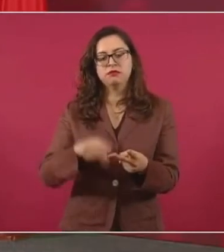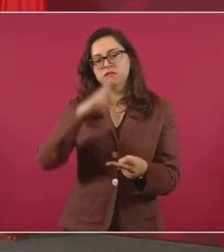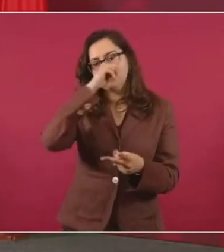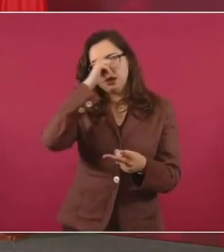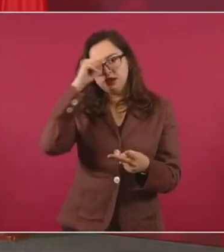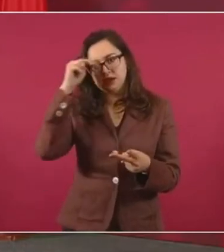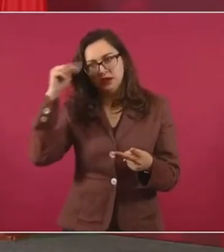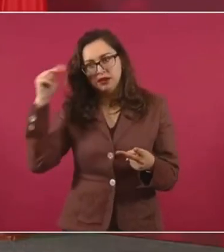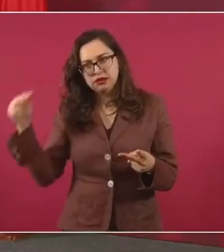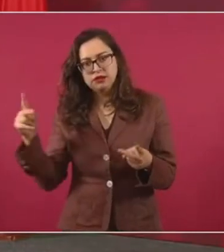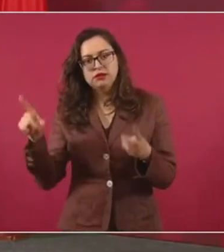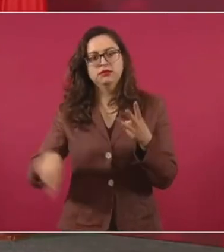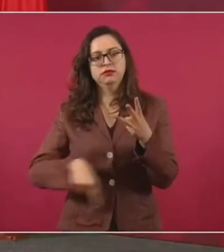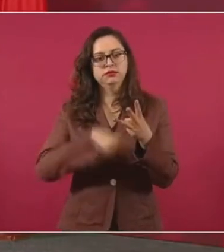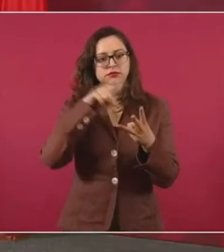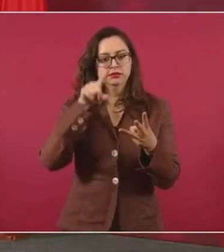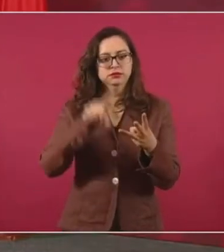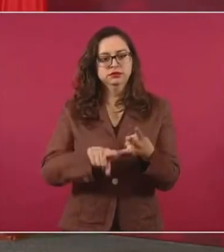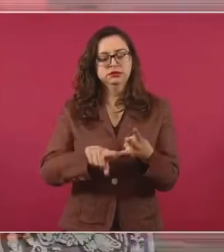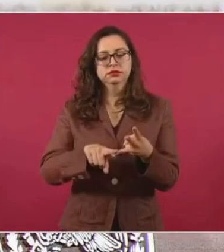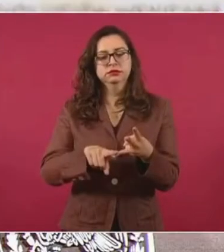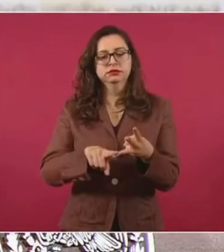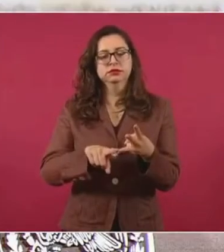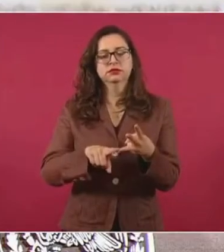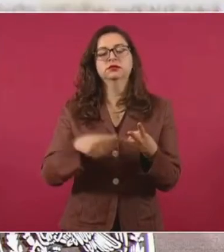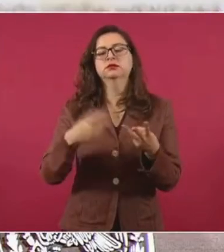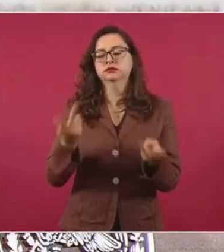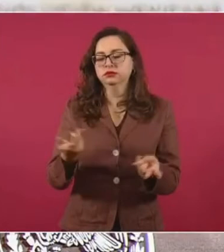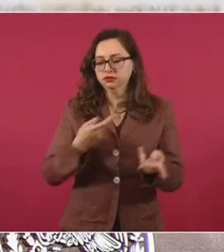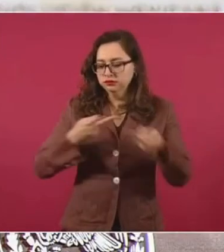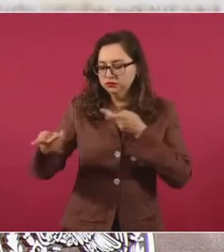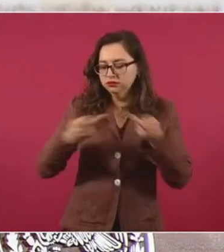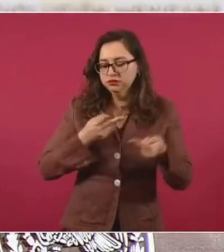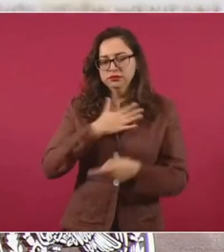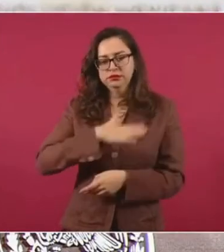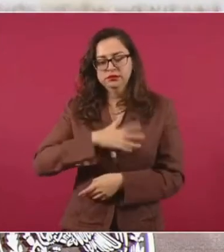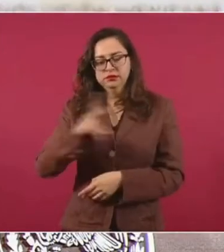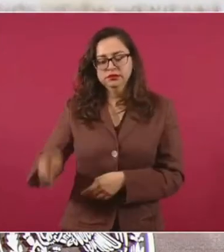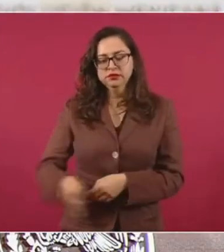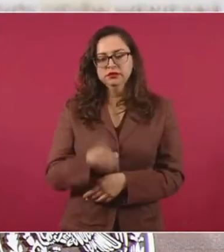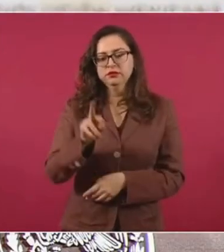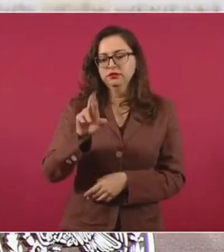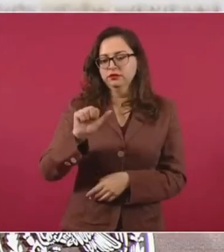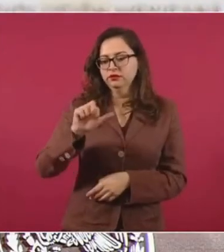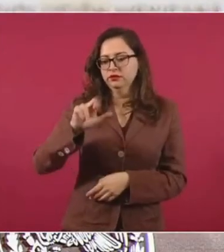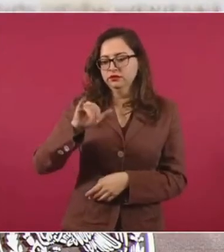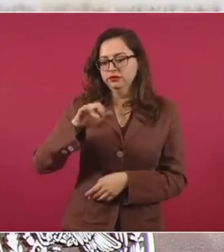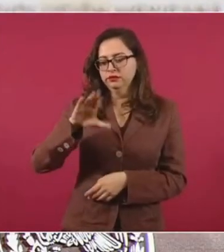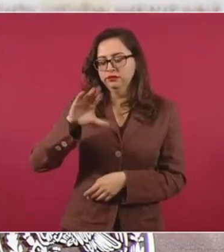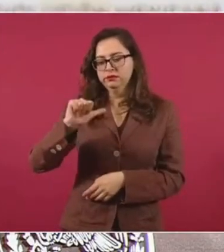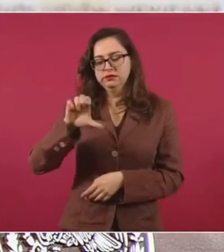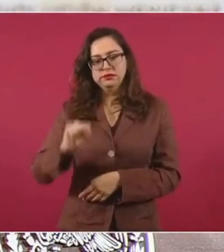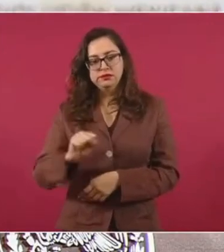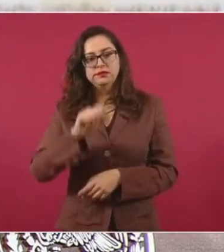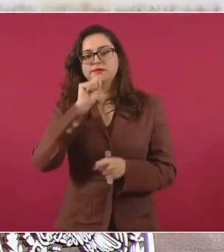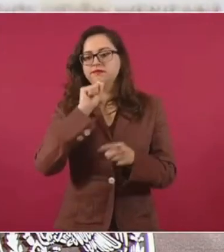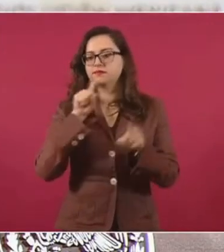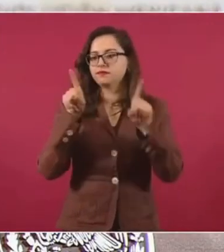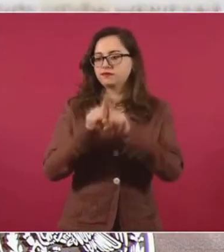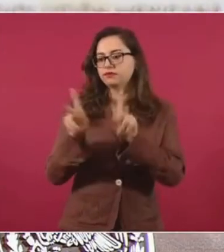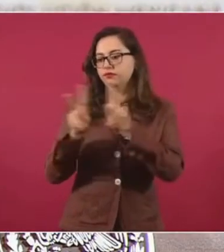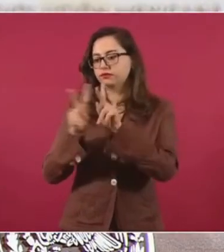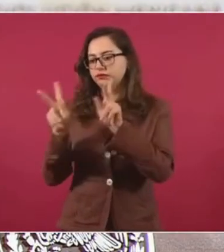Nayarit, también el plan de justicia con los pueblos wixárikas, la firma de acuerdo de la paz con el municipio de Hueyemiapan, los